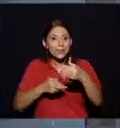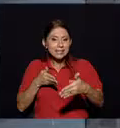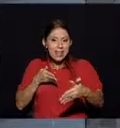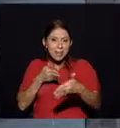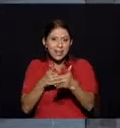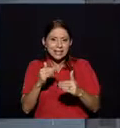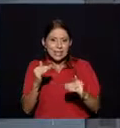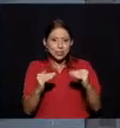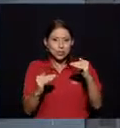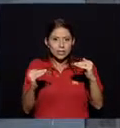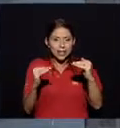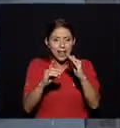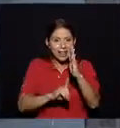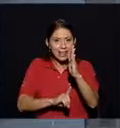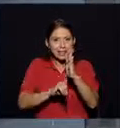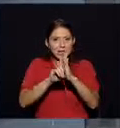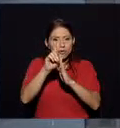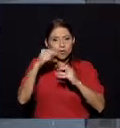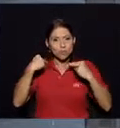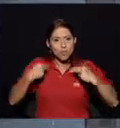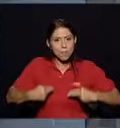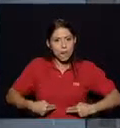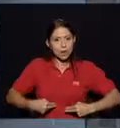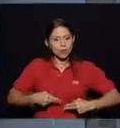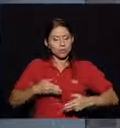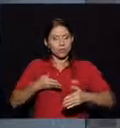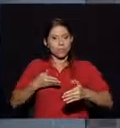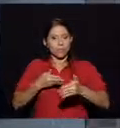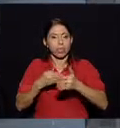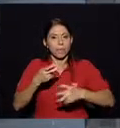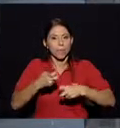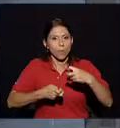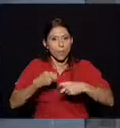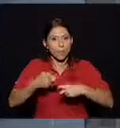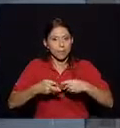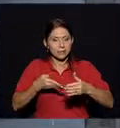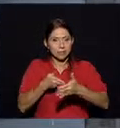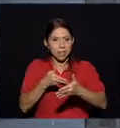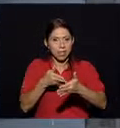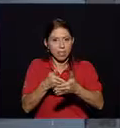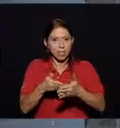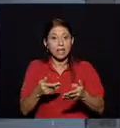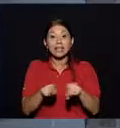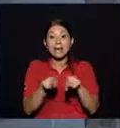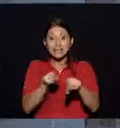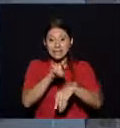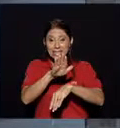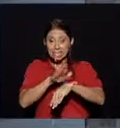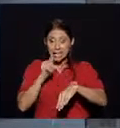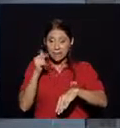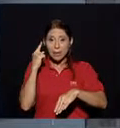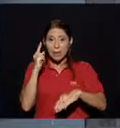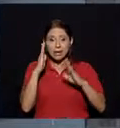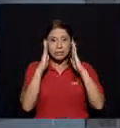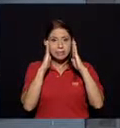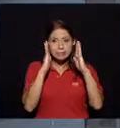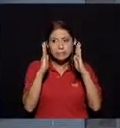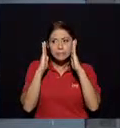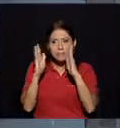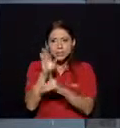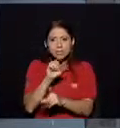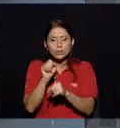la sostenibilidad del desarrollo humano del país. E incluso se hace un llamado fuerte a prestar atención a las